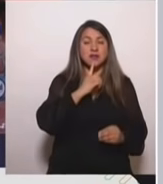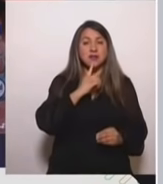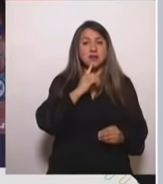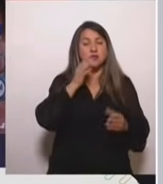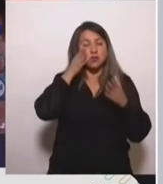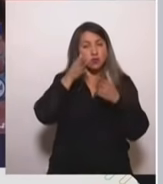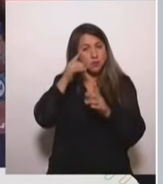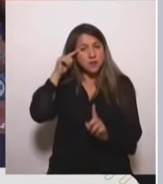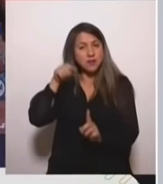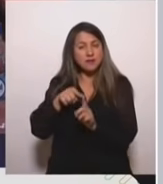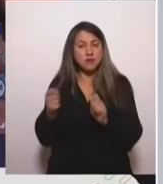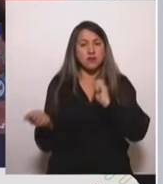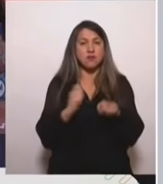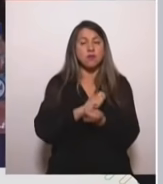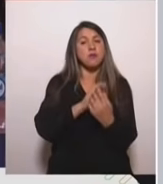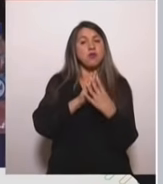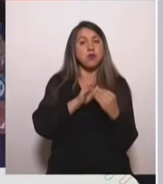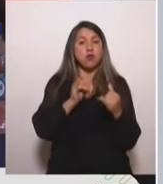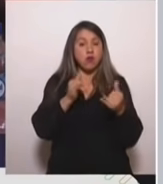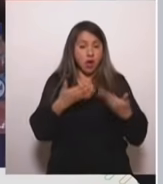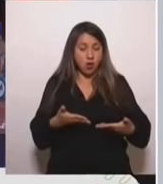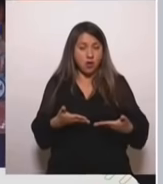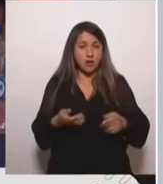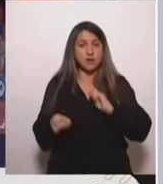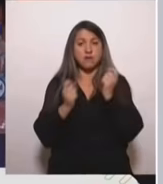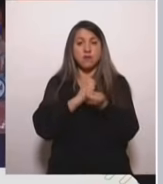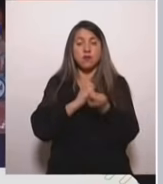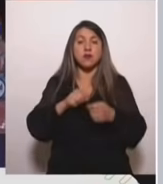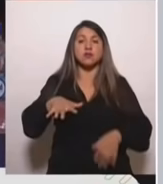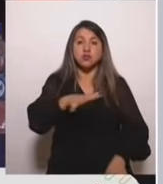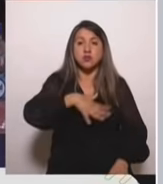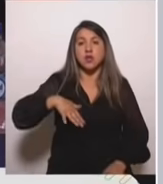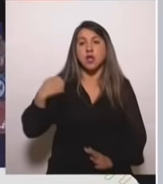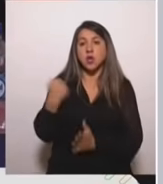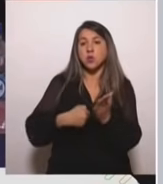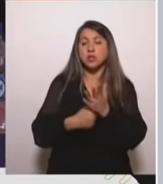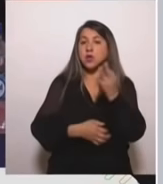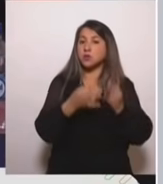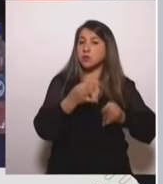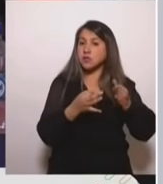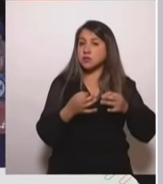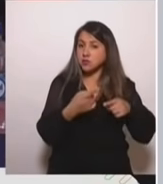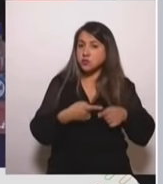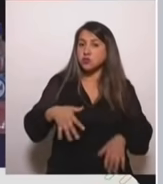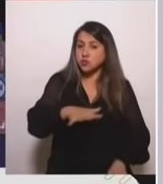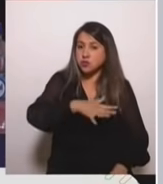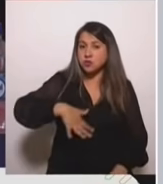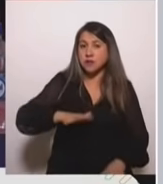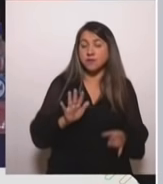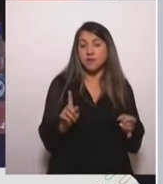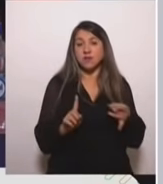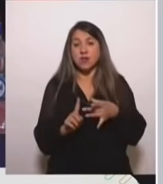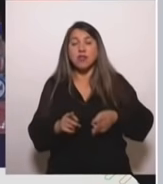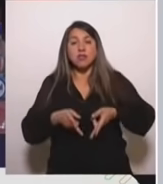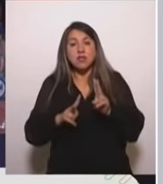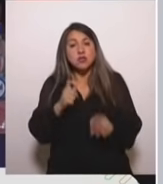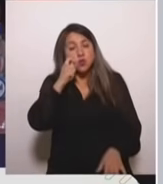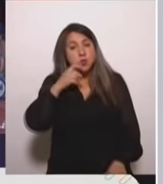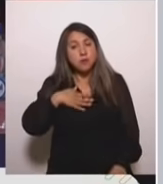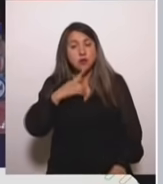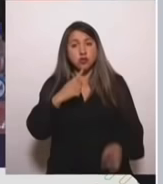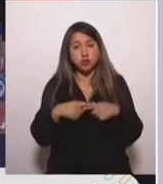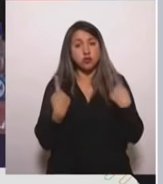en mi opinión, esta manifestación de inquietud constitucional, de entender que la Constitución merecía una